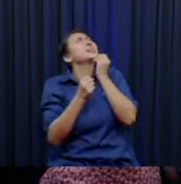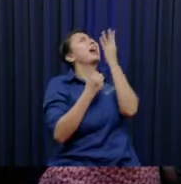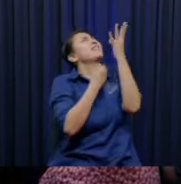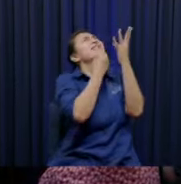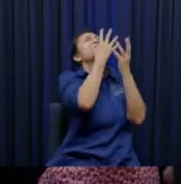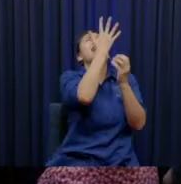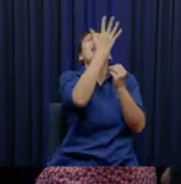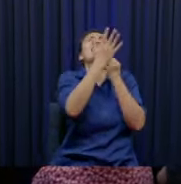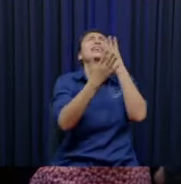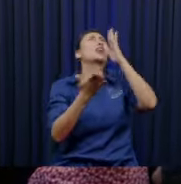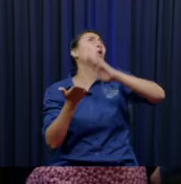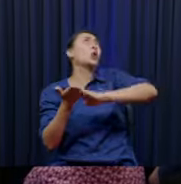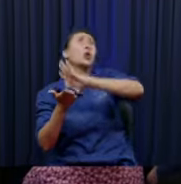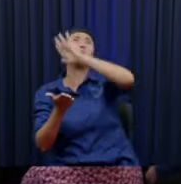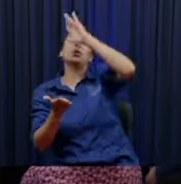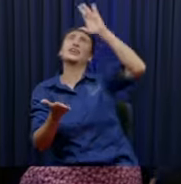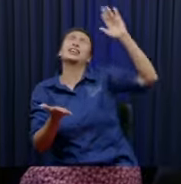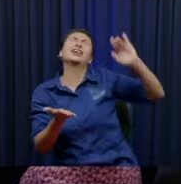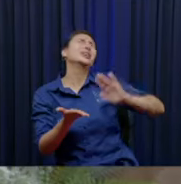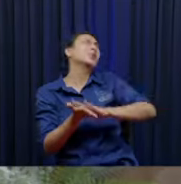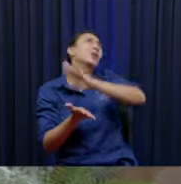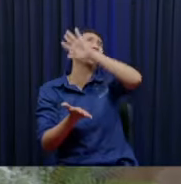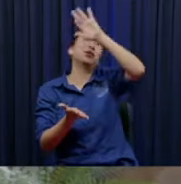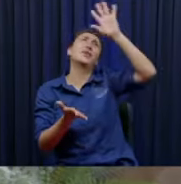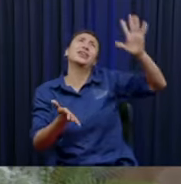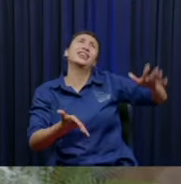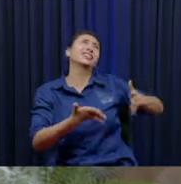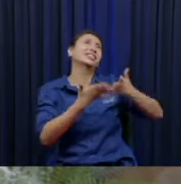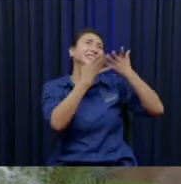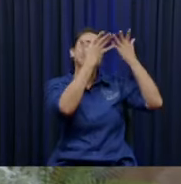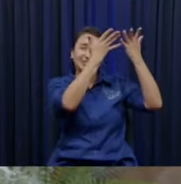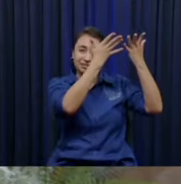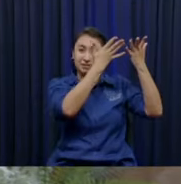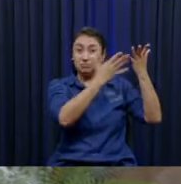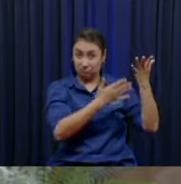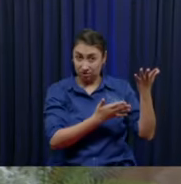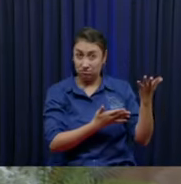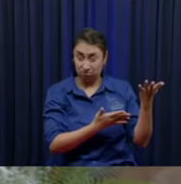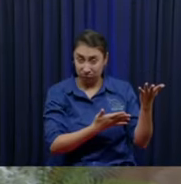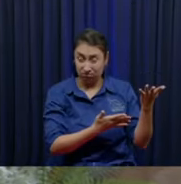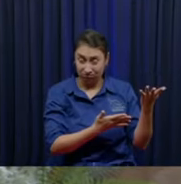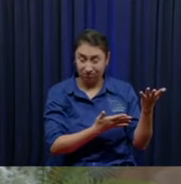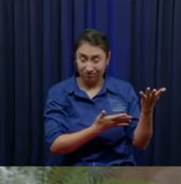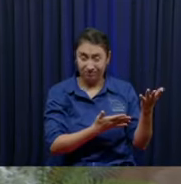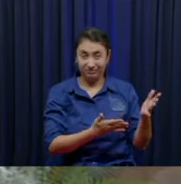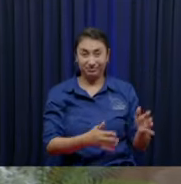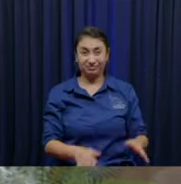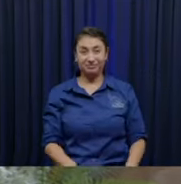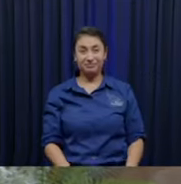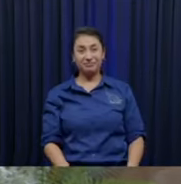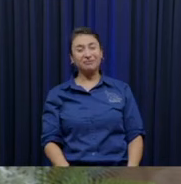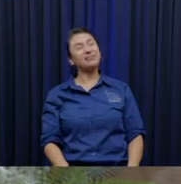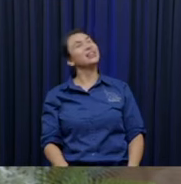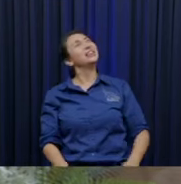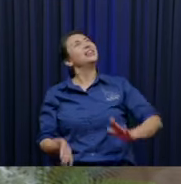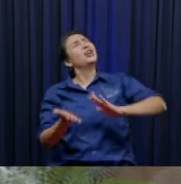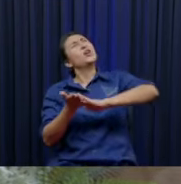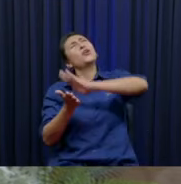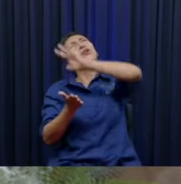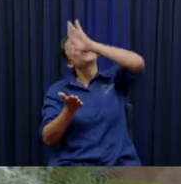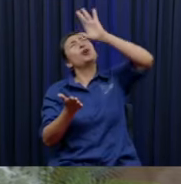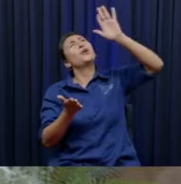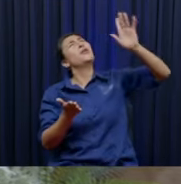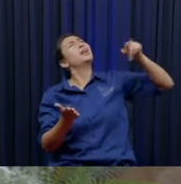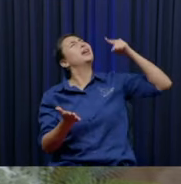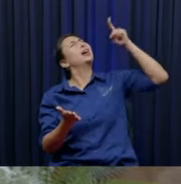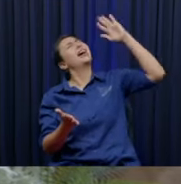¿Qué música le habrán oído? ¿Quién sabe? Pero eso es lo que dice, que gloria a Dios en las alturas y